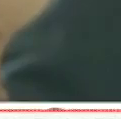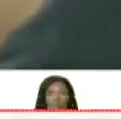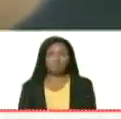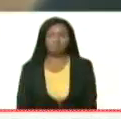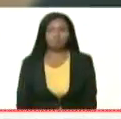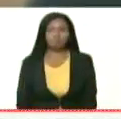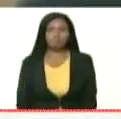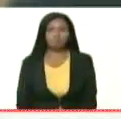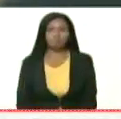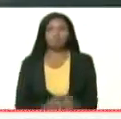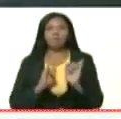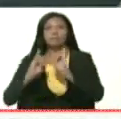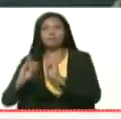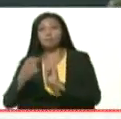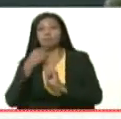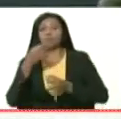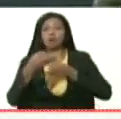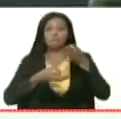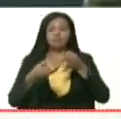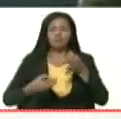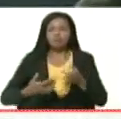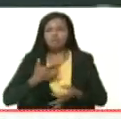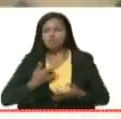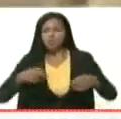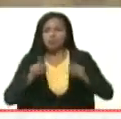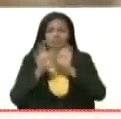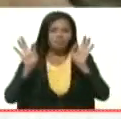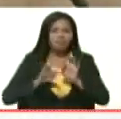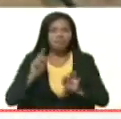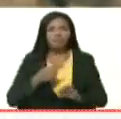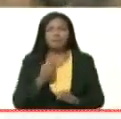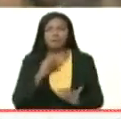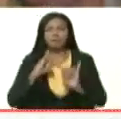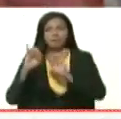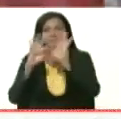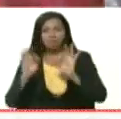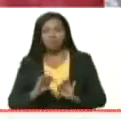Así lo digo, así lo siento, y así es.